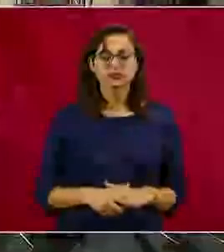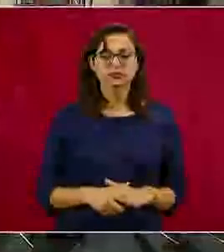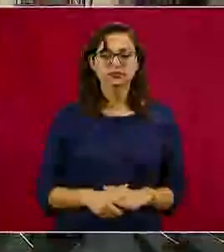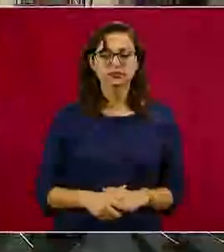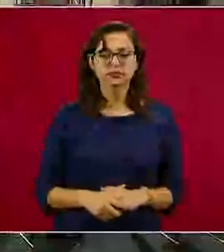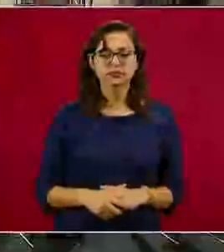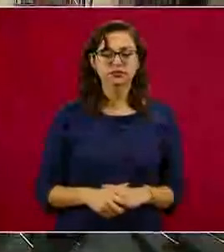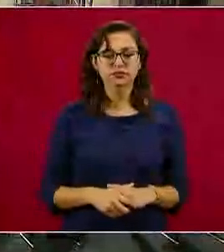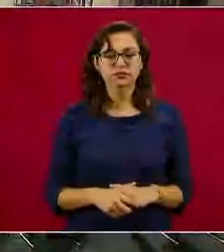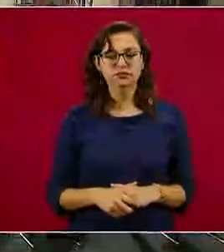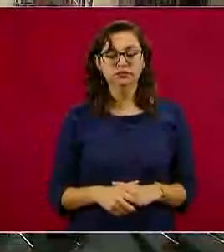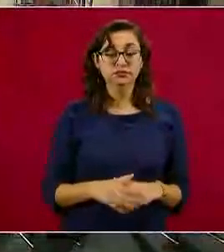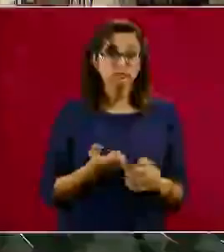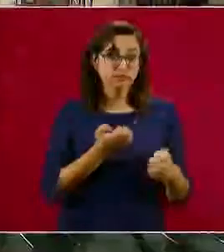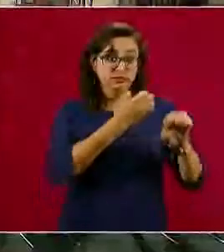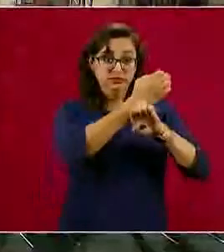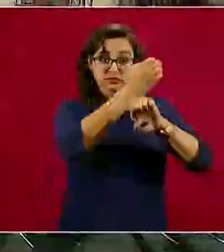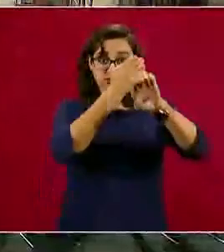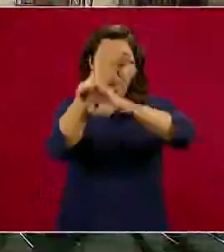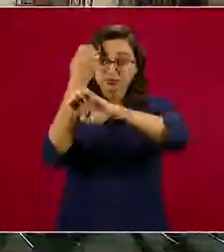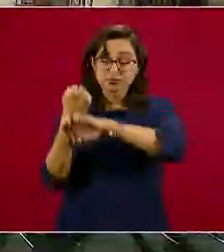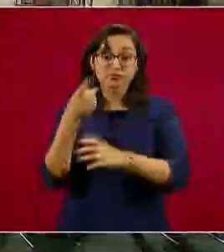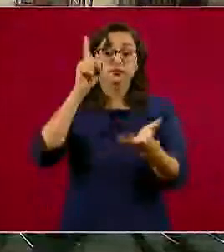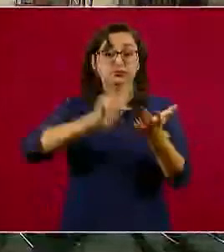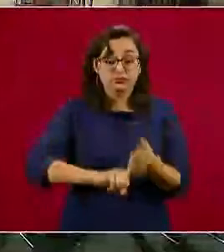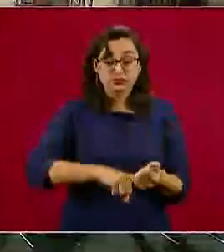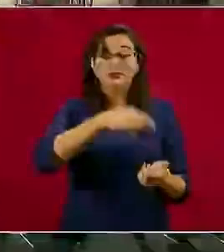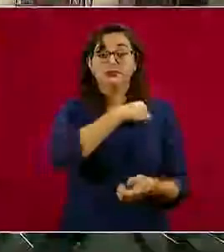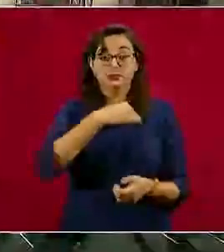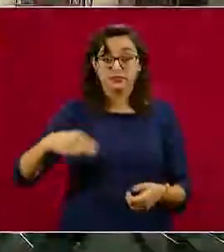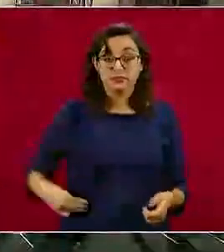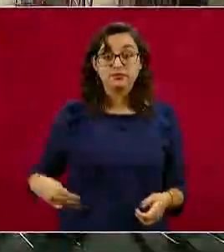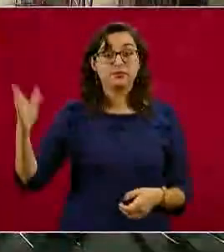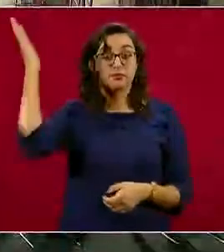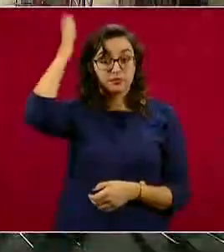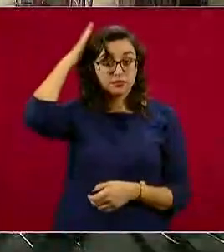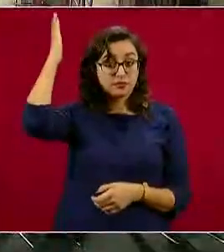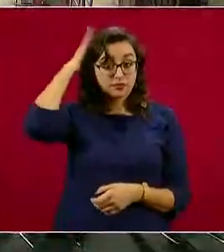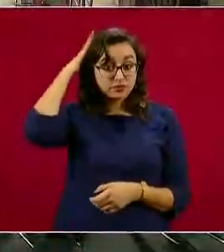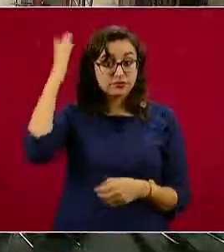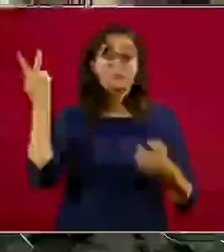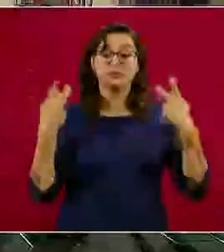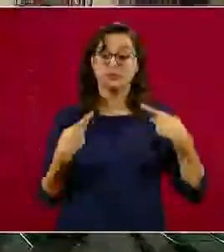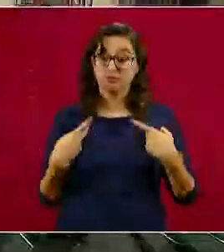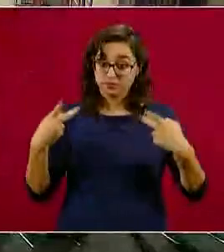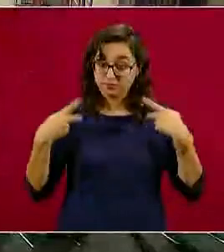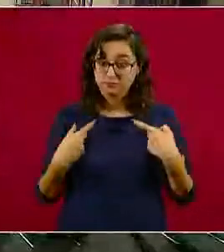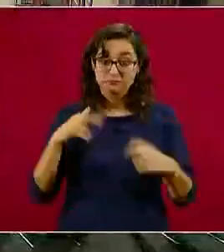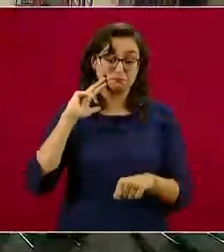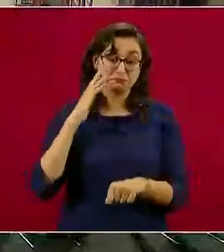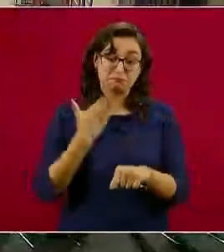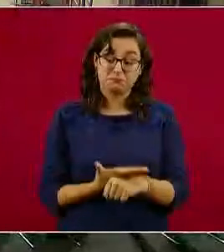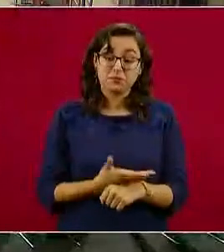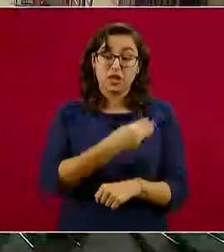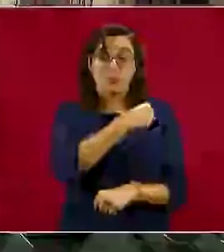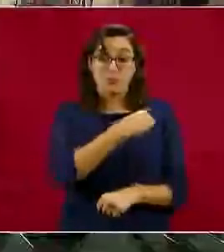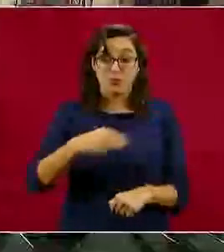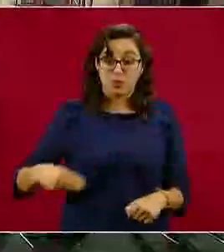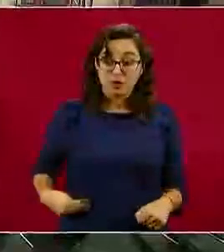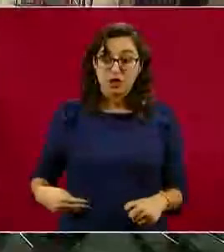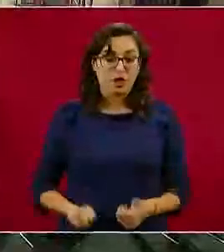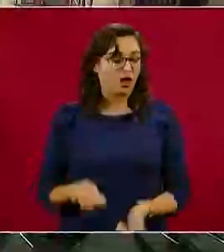estados tienen sus municipios y los cabildos y las personas titulares del poder municipal no